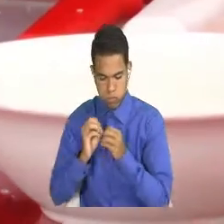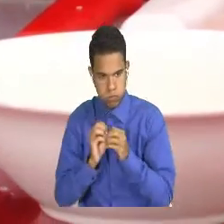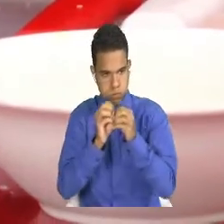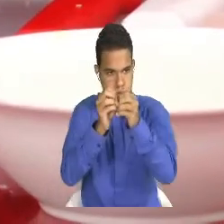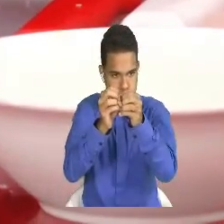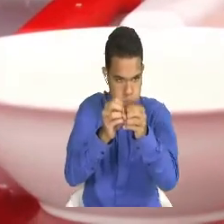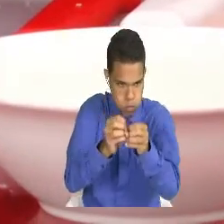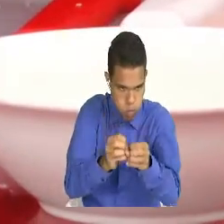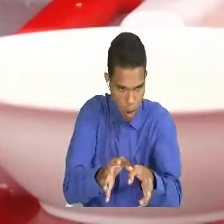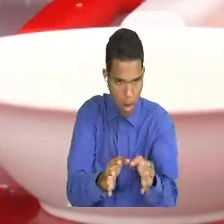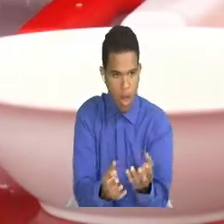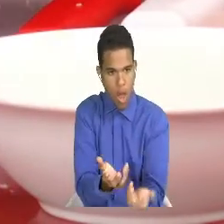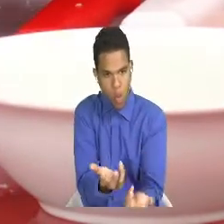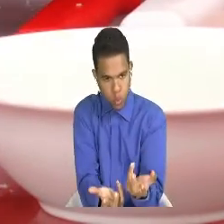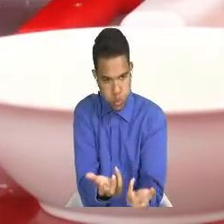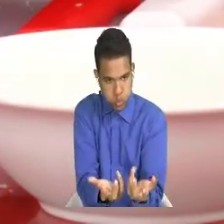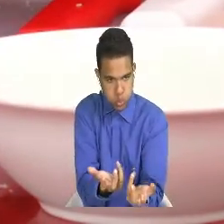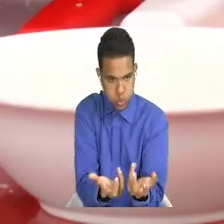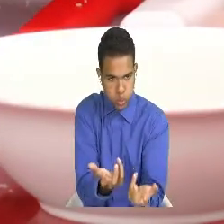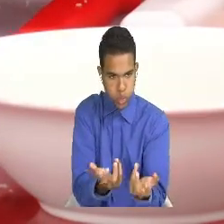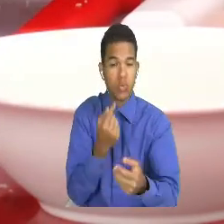los restaurantes, que es recomendable